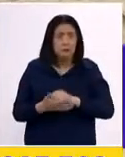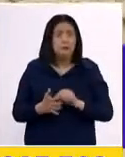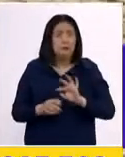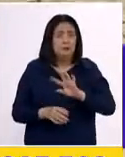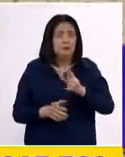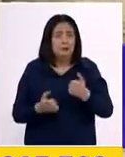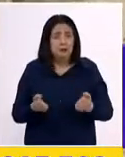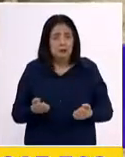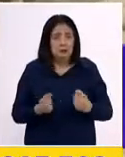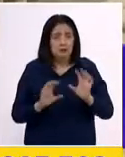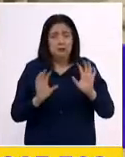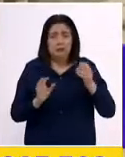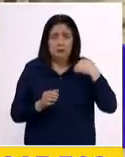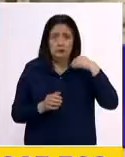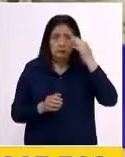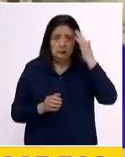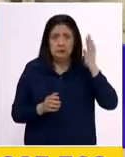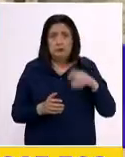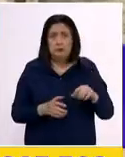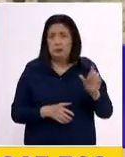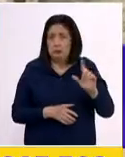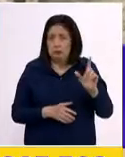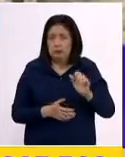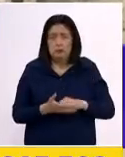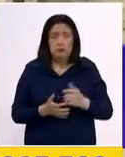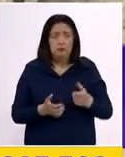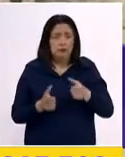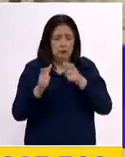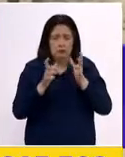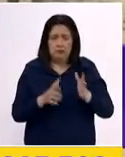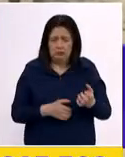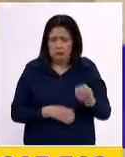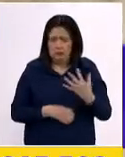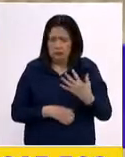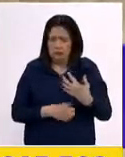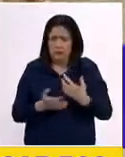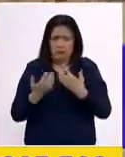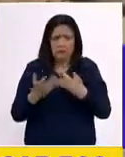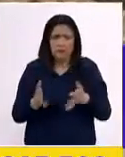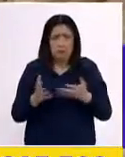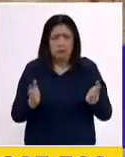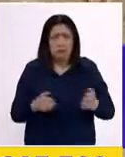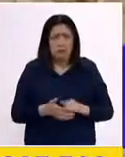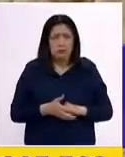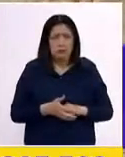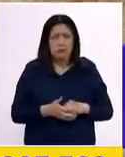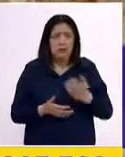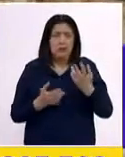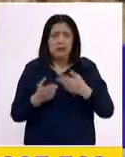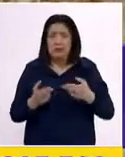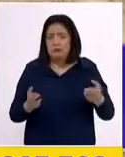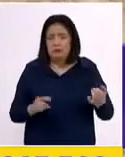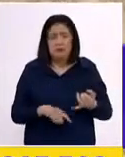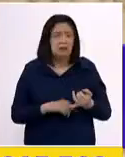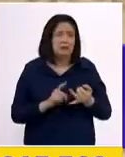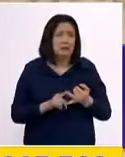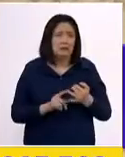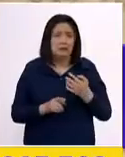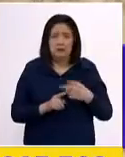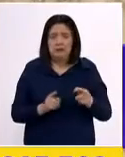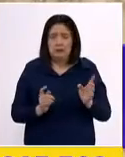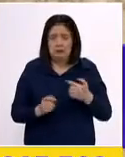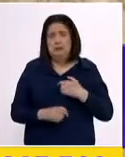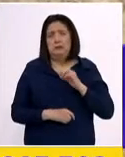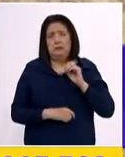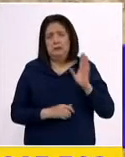máquina. Nosotros nos enteramos ya el día lunes, porque el guardián me dijo, y se perdió unas cosas, se perdió las herramientas. Pero en ese momento